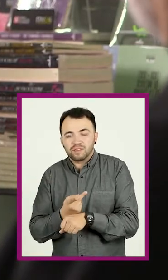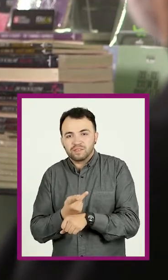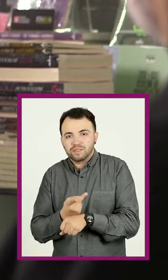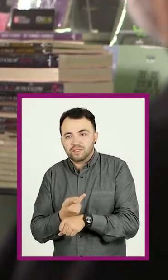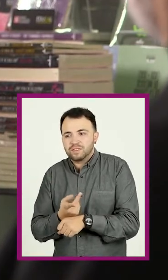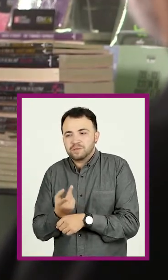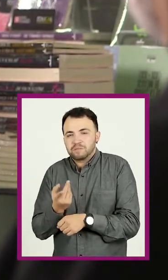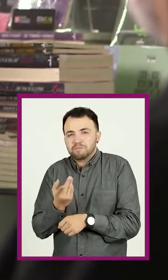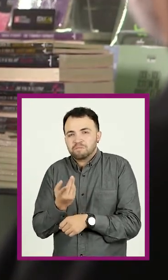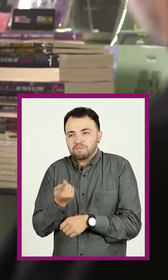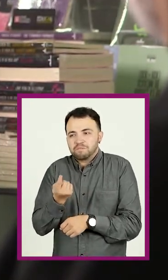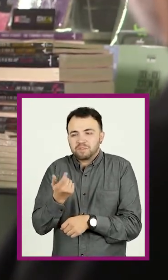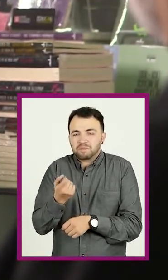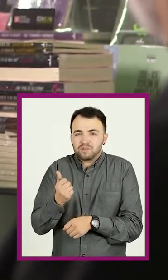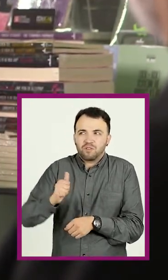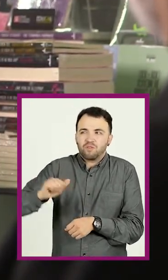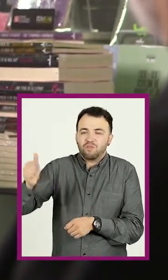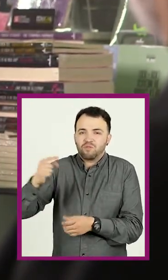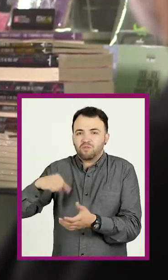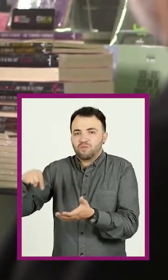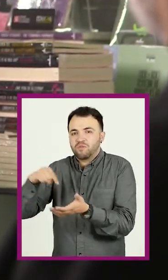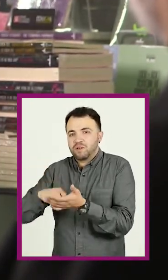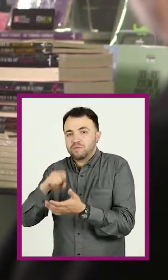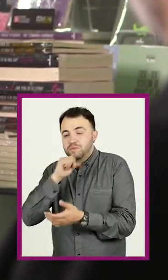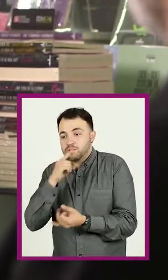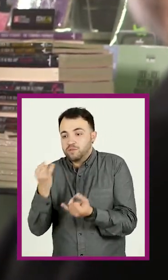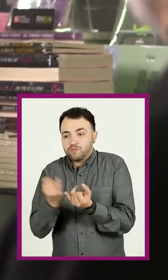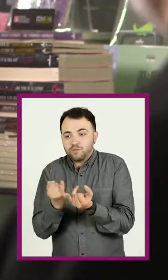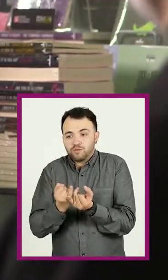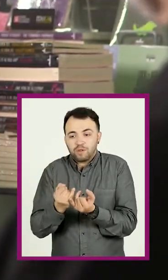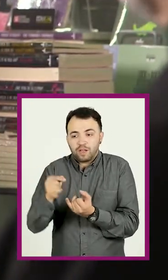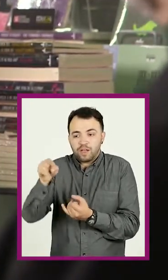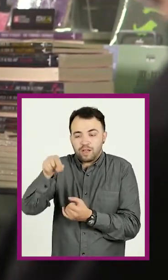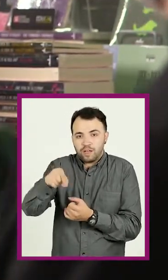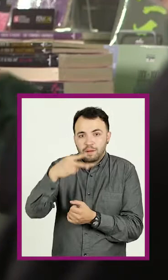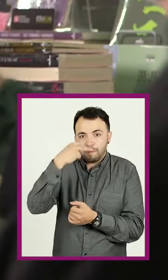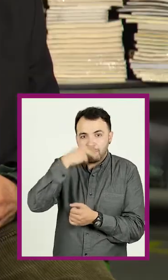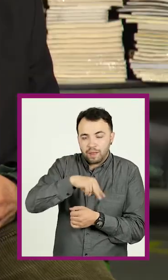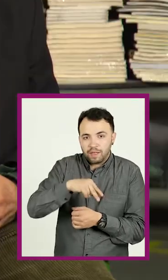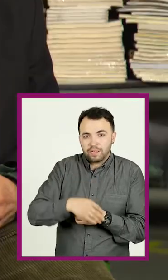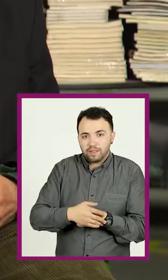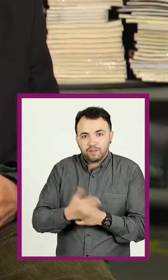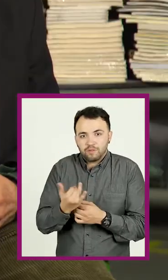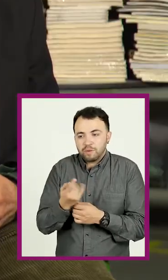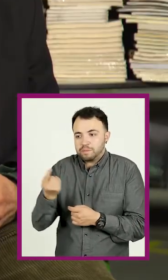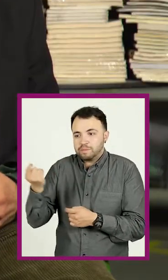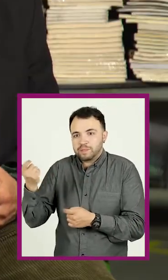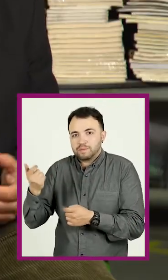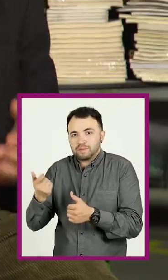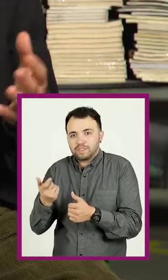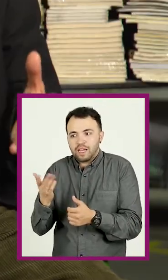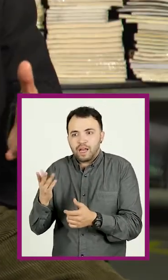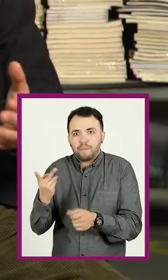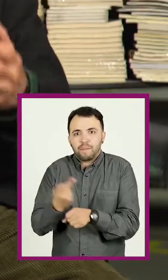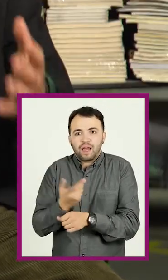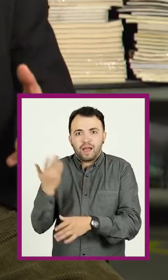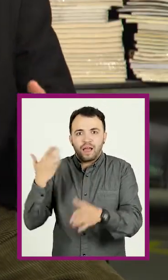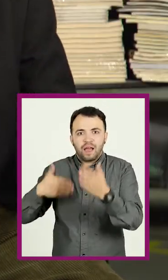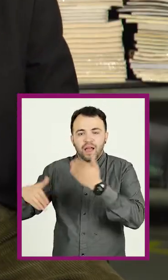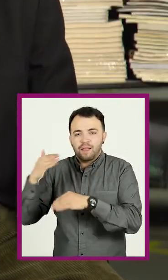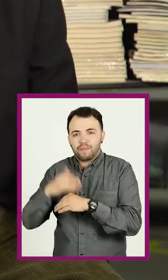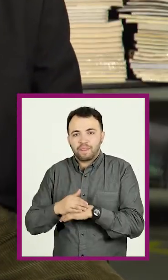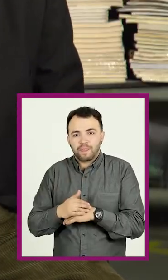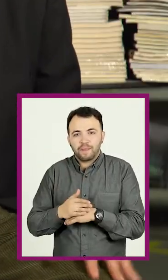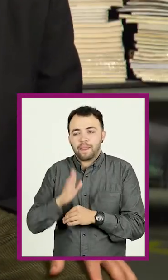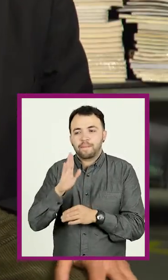parecido a lo que está viviendo lo que está viviendo. O sea ahí que Trasímaco Madero. le diría a Madero, Madero, date